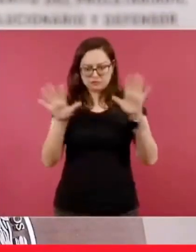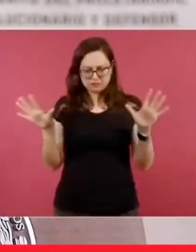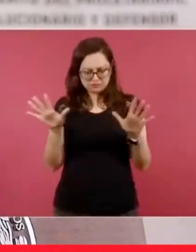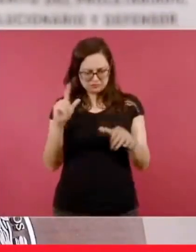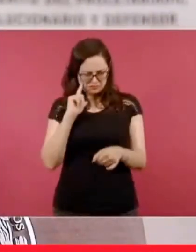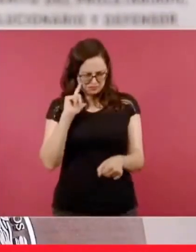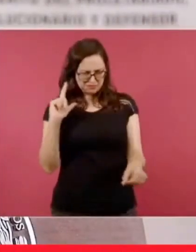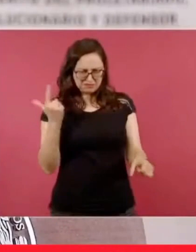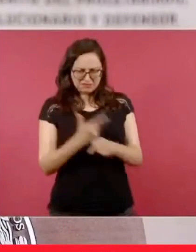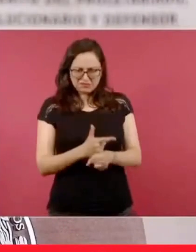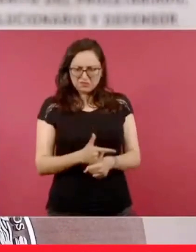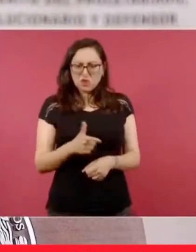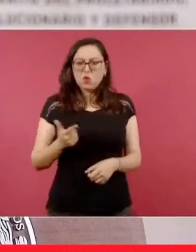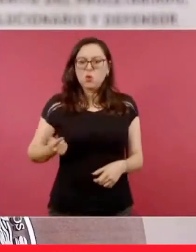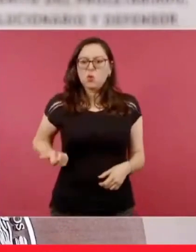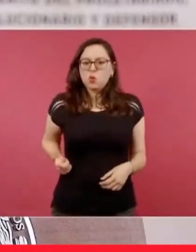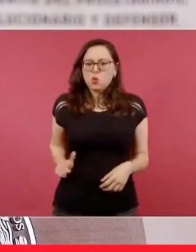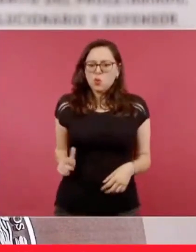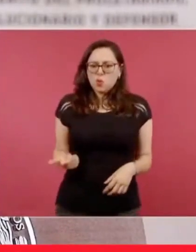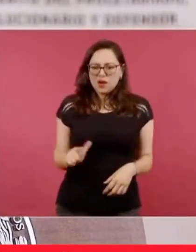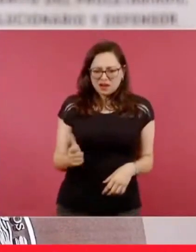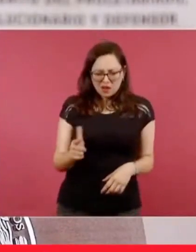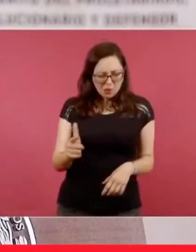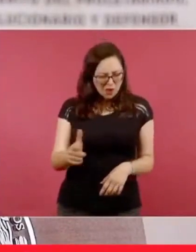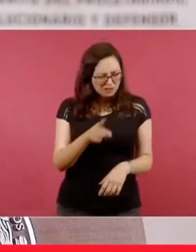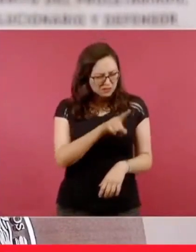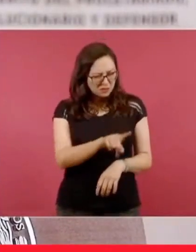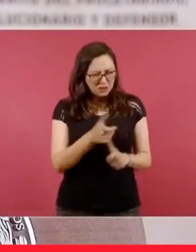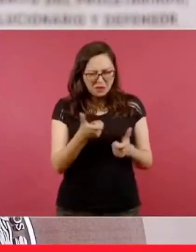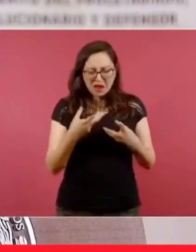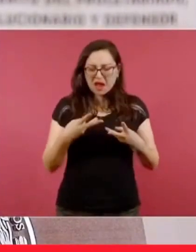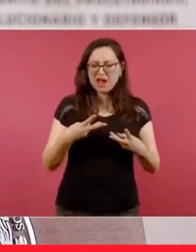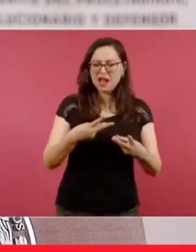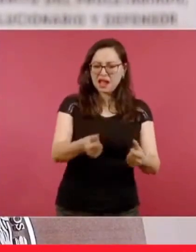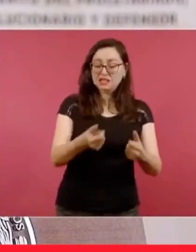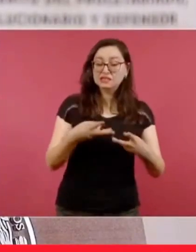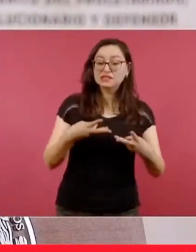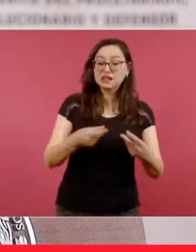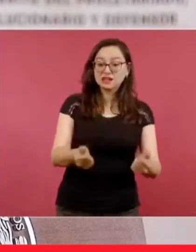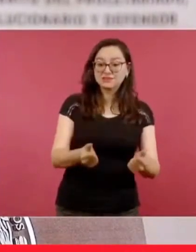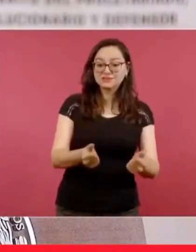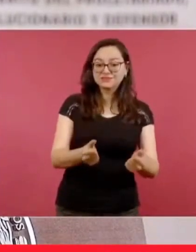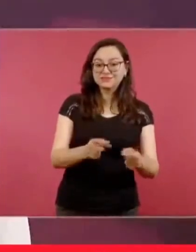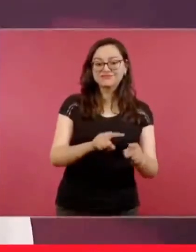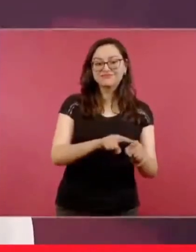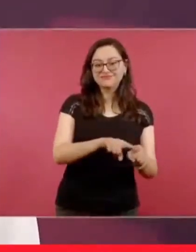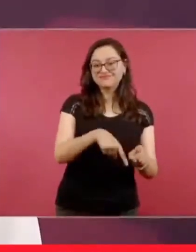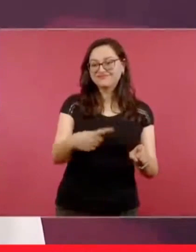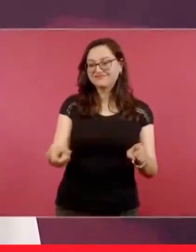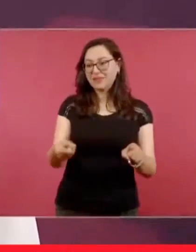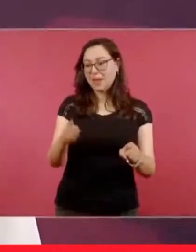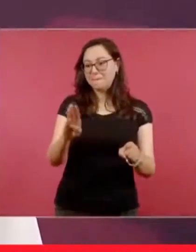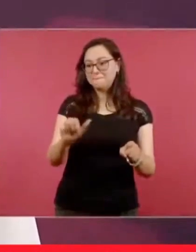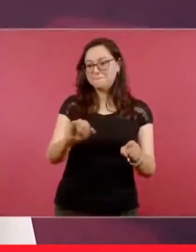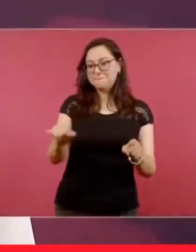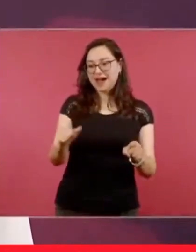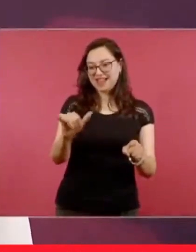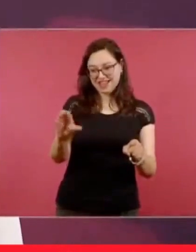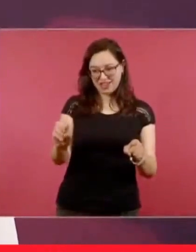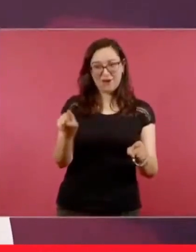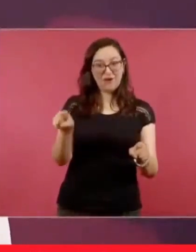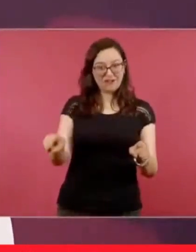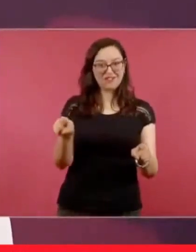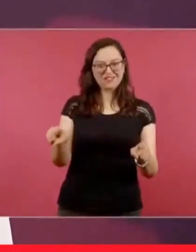de Guanajuato a nombre de publicidades en medios del Bajío SADCB. Esta es una de las